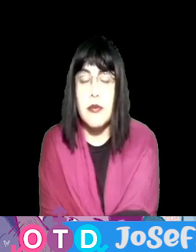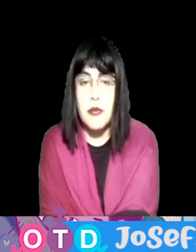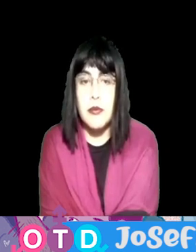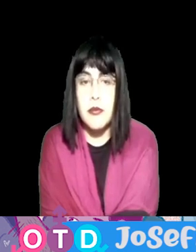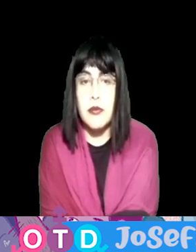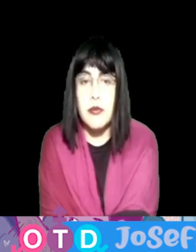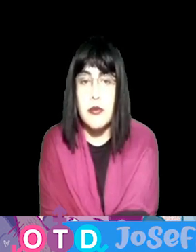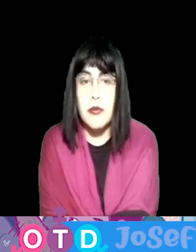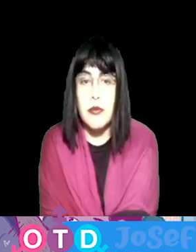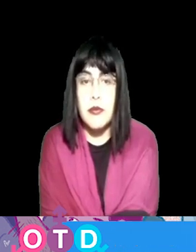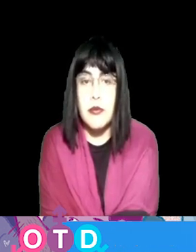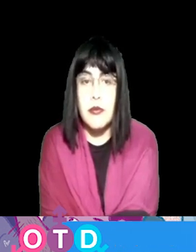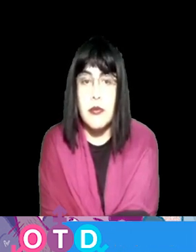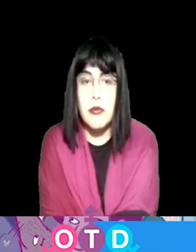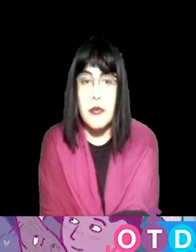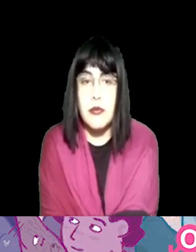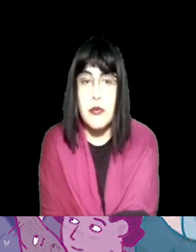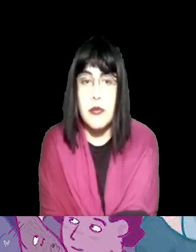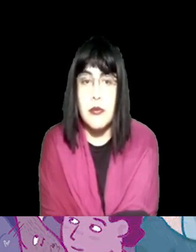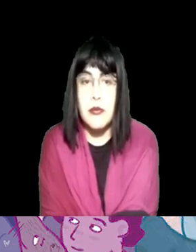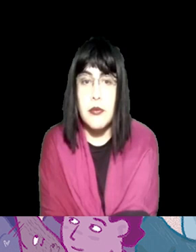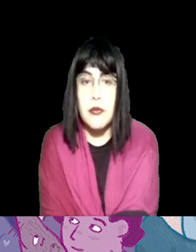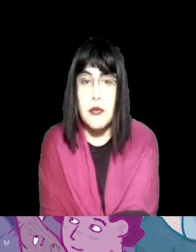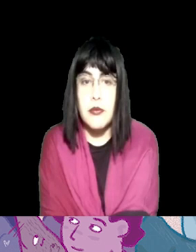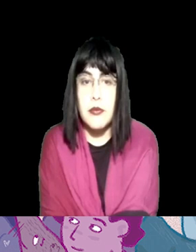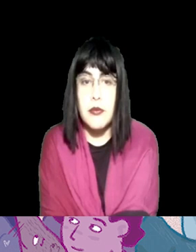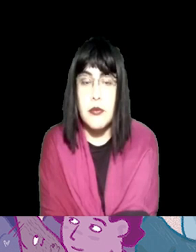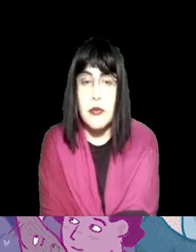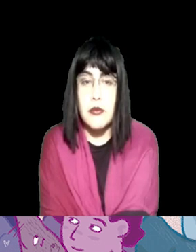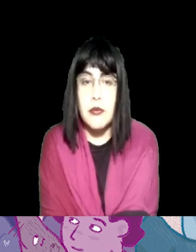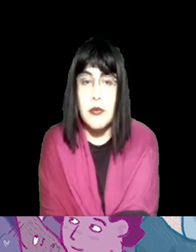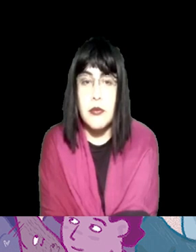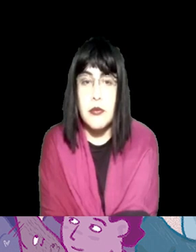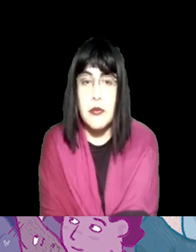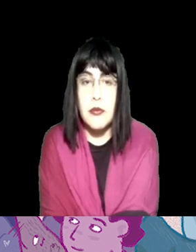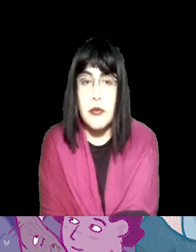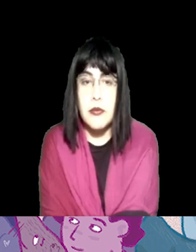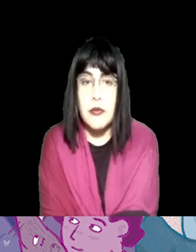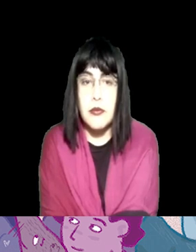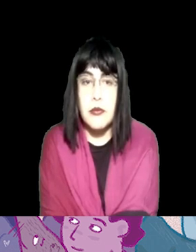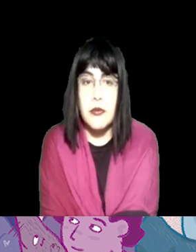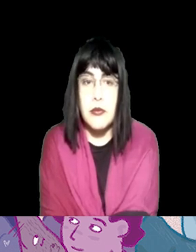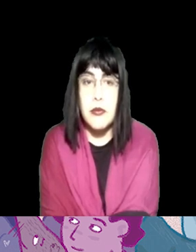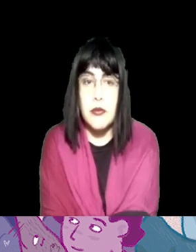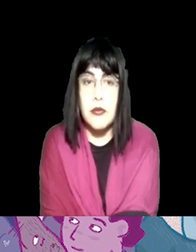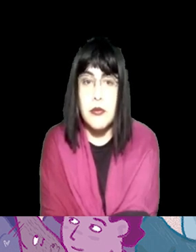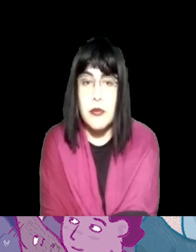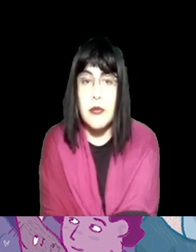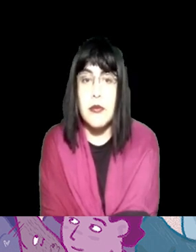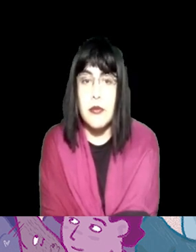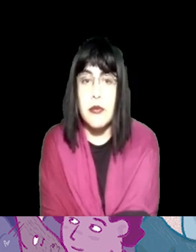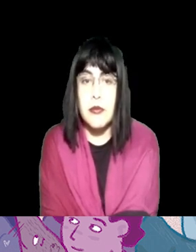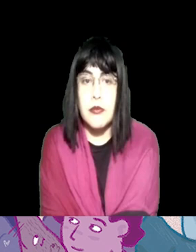de personas trans, que es un espacio muy importante porque nosotros desde el principio hemos planteado que el involucramiento de la familia